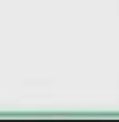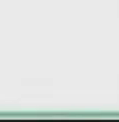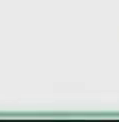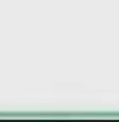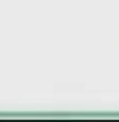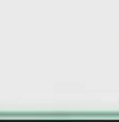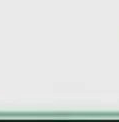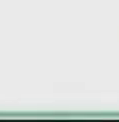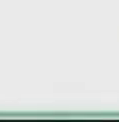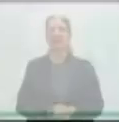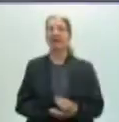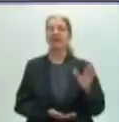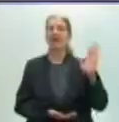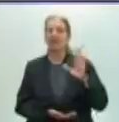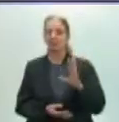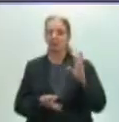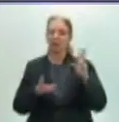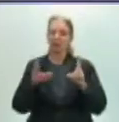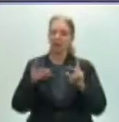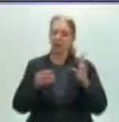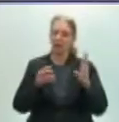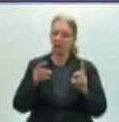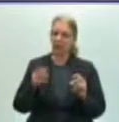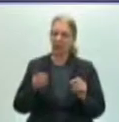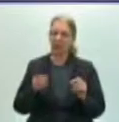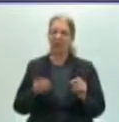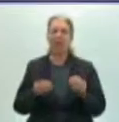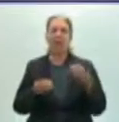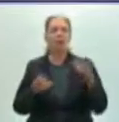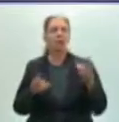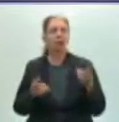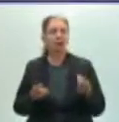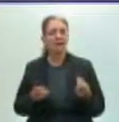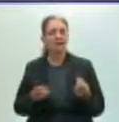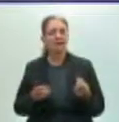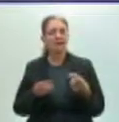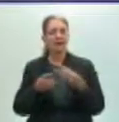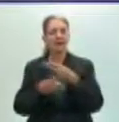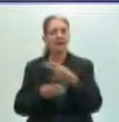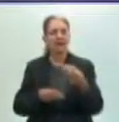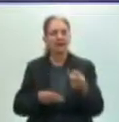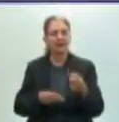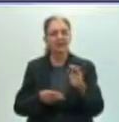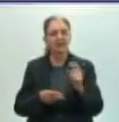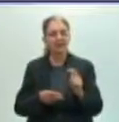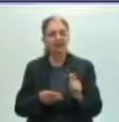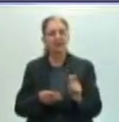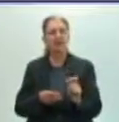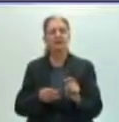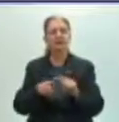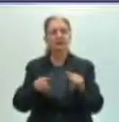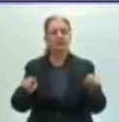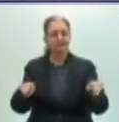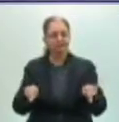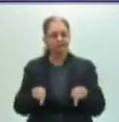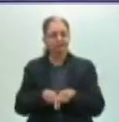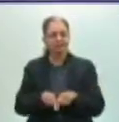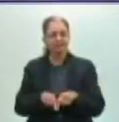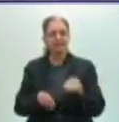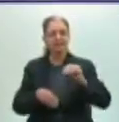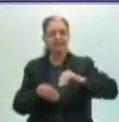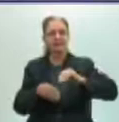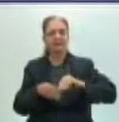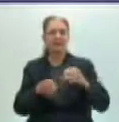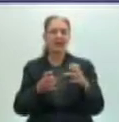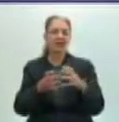Vamos entonces a calcular la cantidad de hectáreas dedicadas a la siembra de calabaza. Tenemos entonces